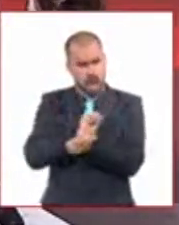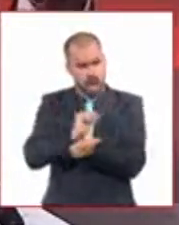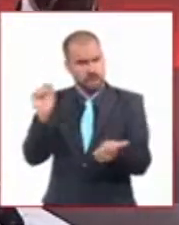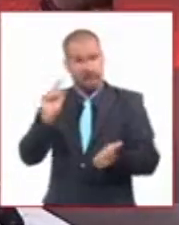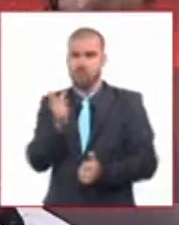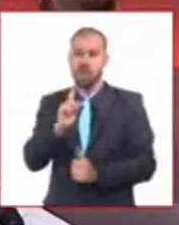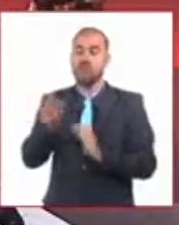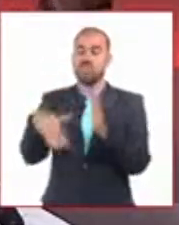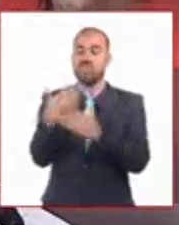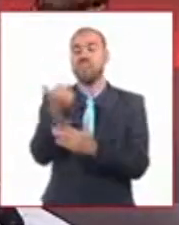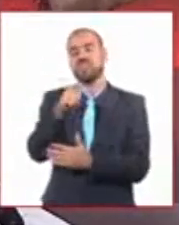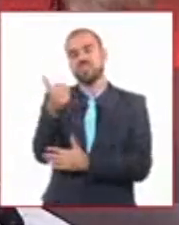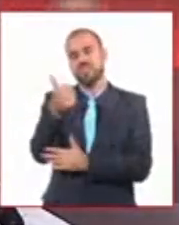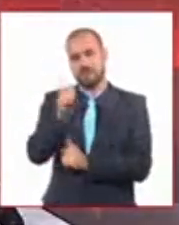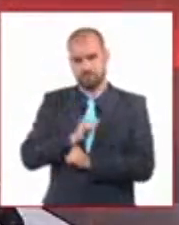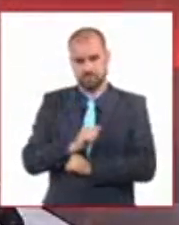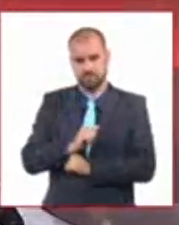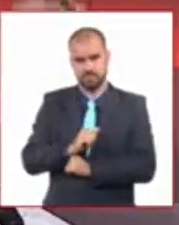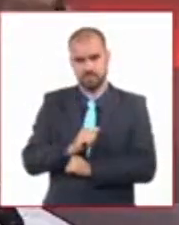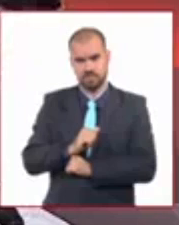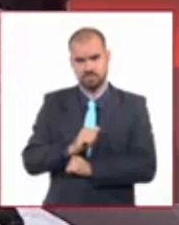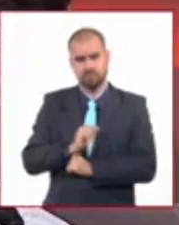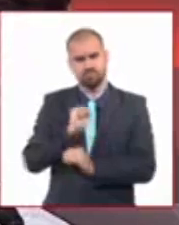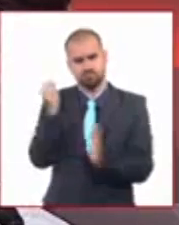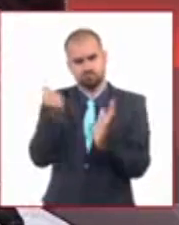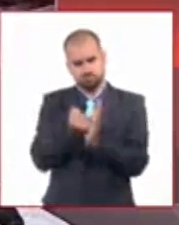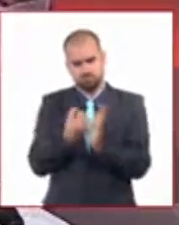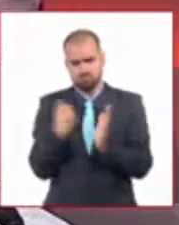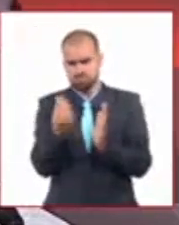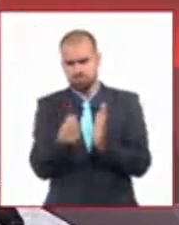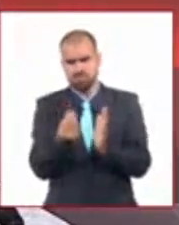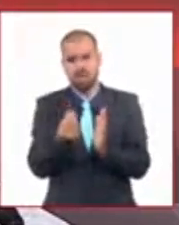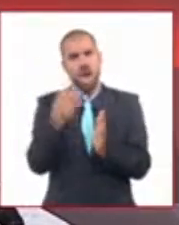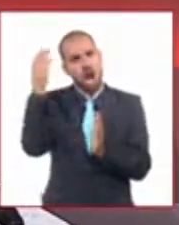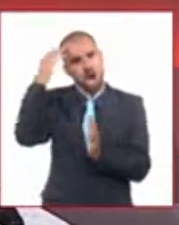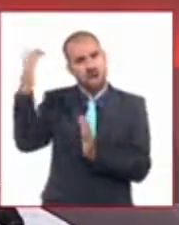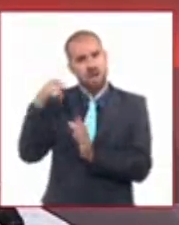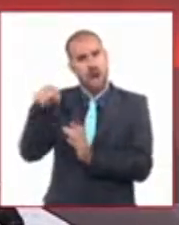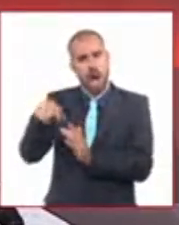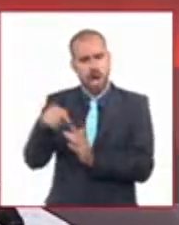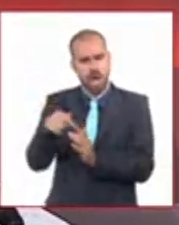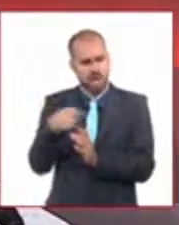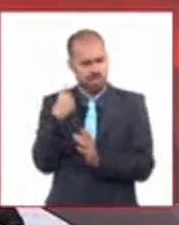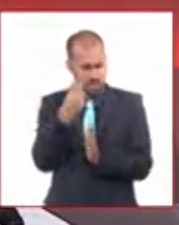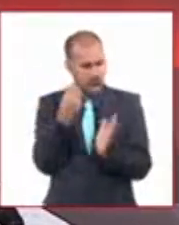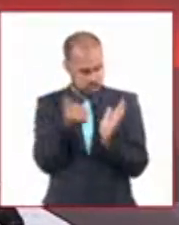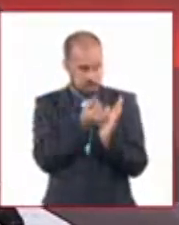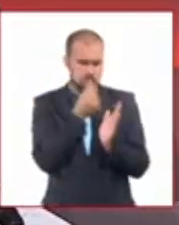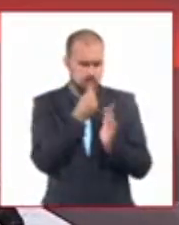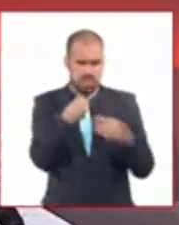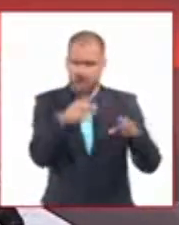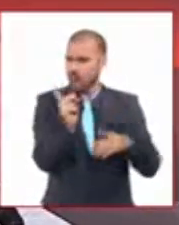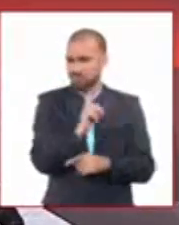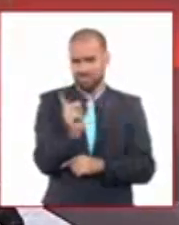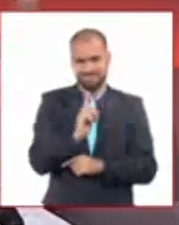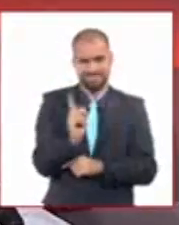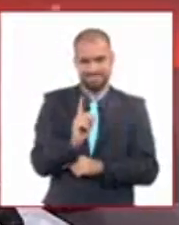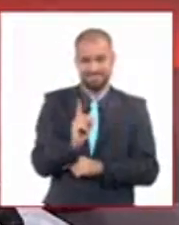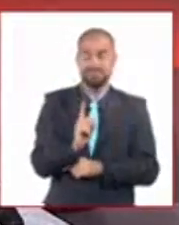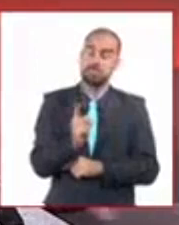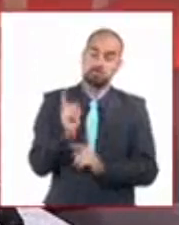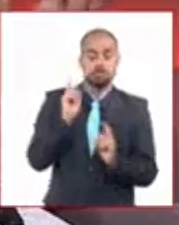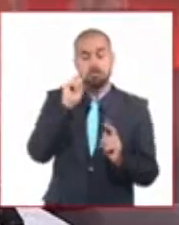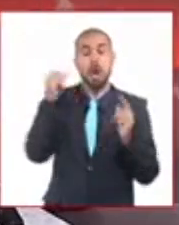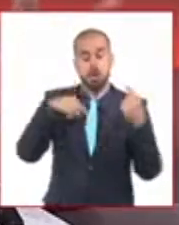10 en la marcha no autorizada por el gobierno local pues va a estar allí representada yo creo que lo interesante de la